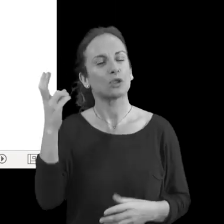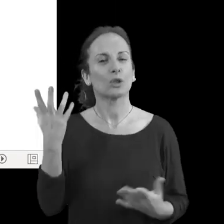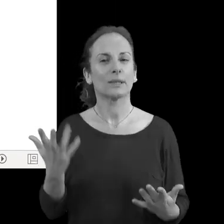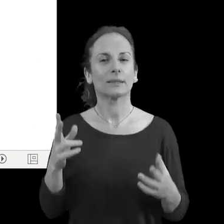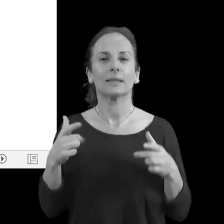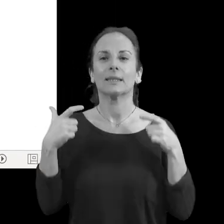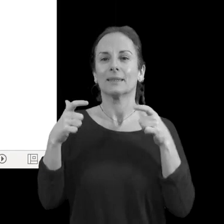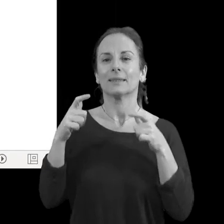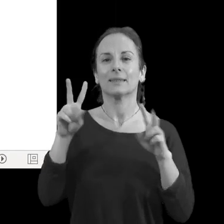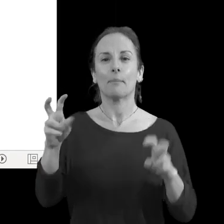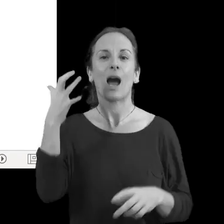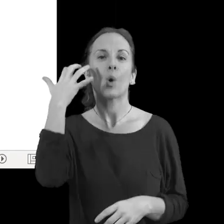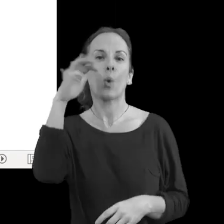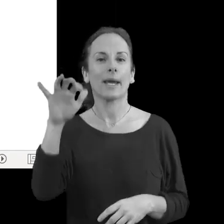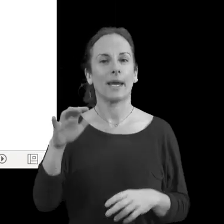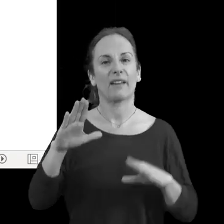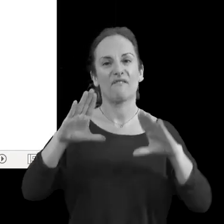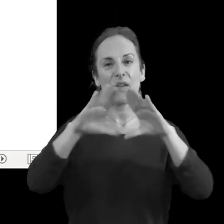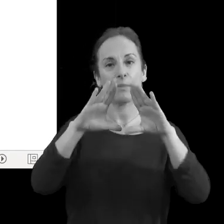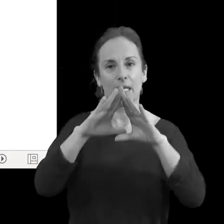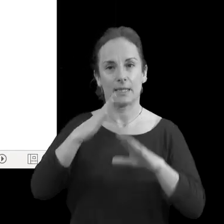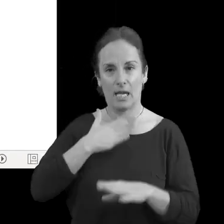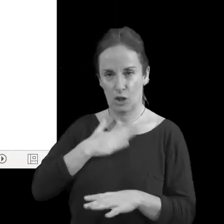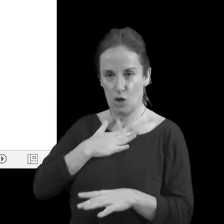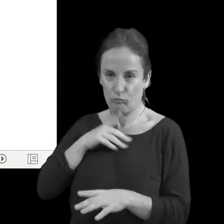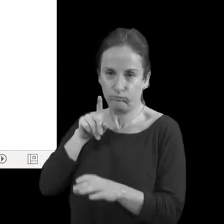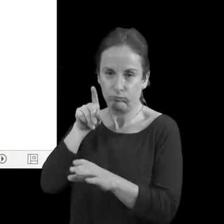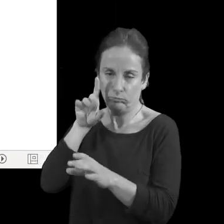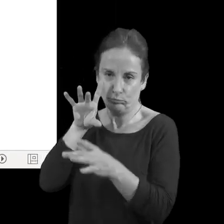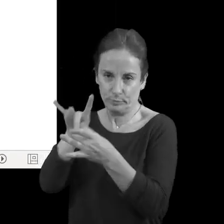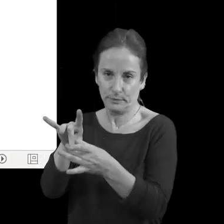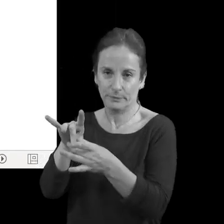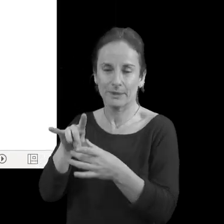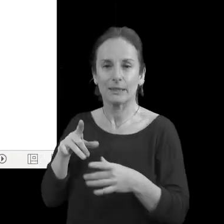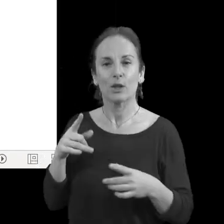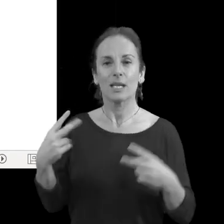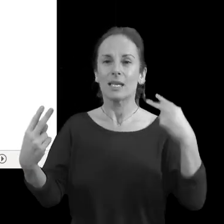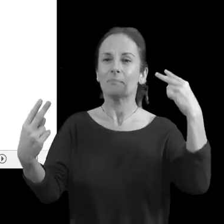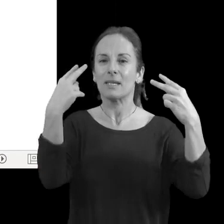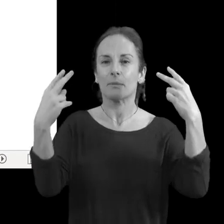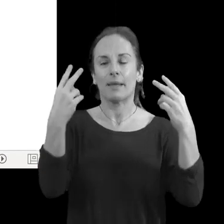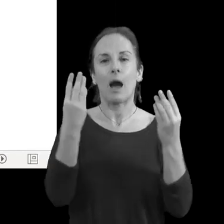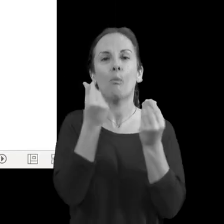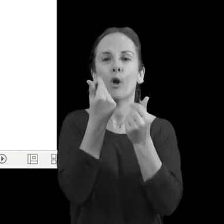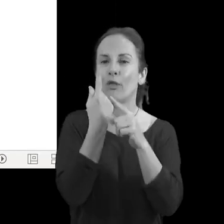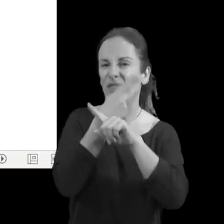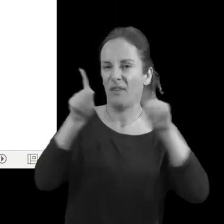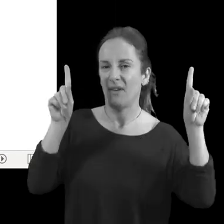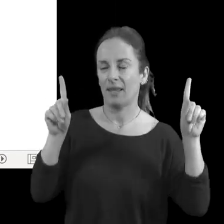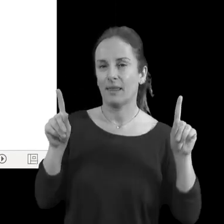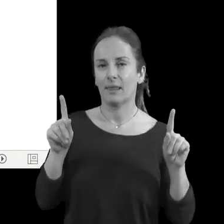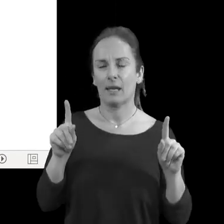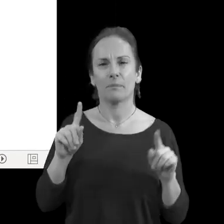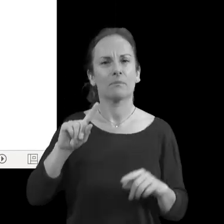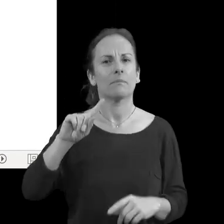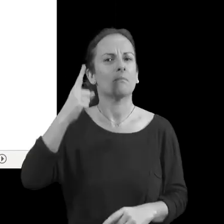transfeminista, que yo comparto, que es la mía, que habla de visibilidad en términos diferentes, ¿no? Diciendo, bueno, lo